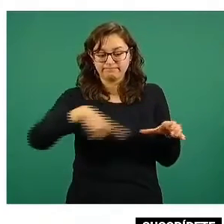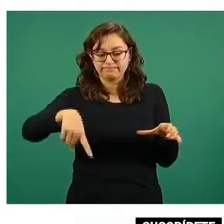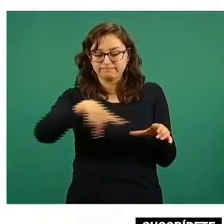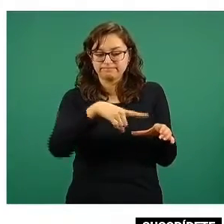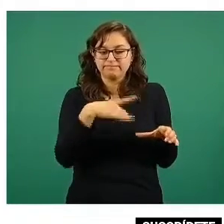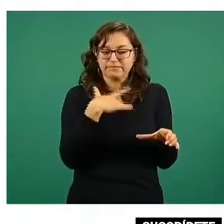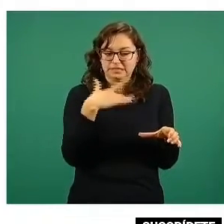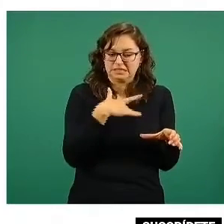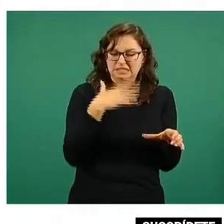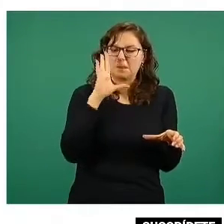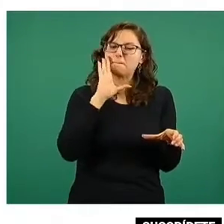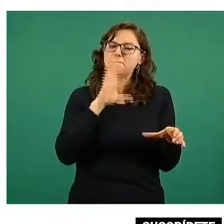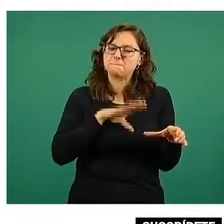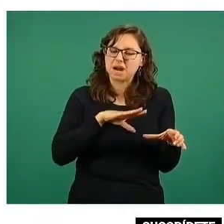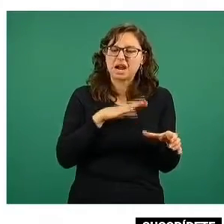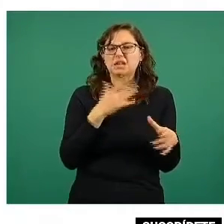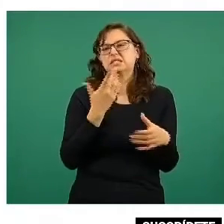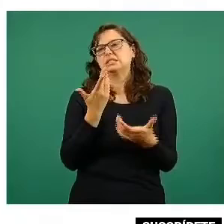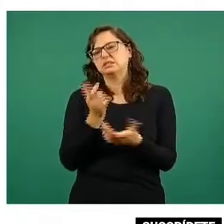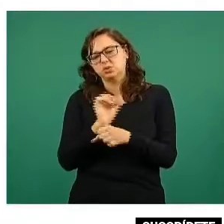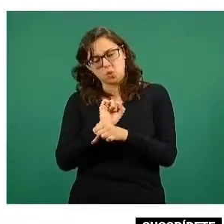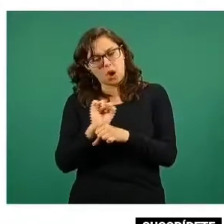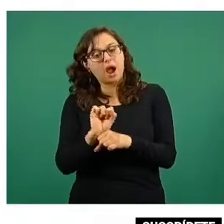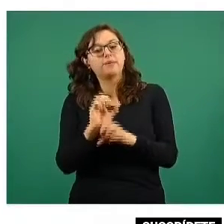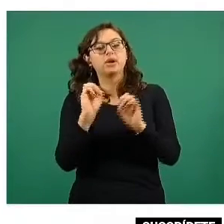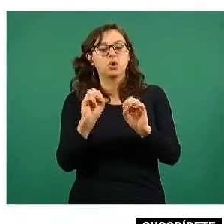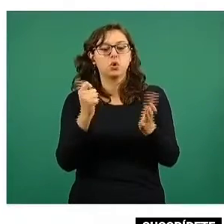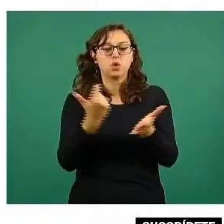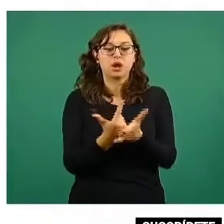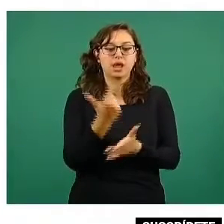como grave, estamos hablando de estas más de